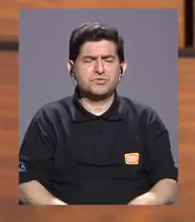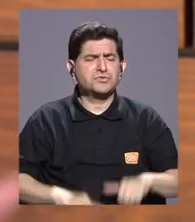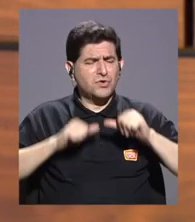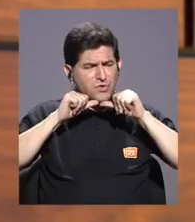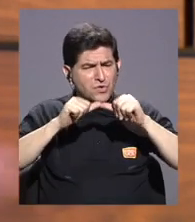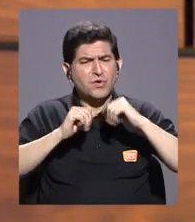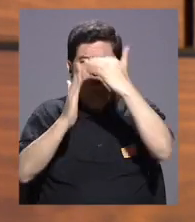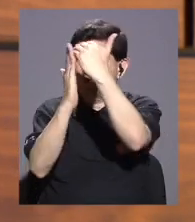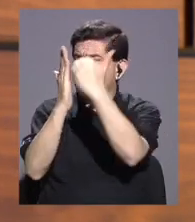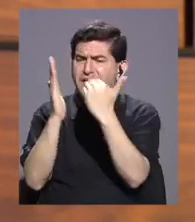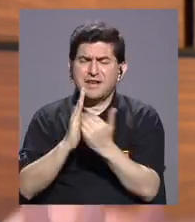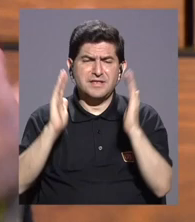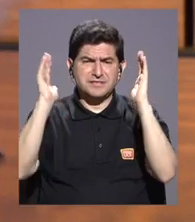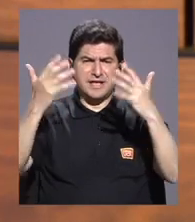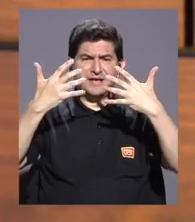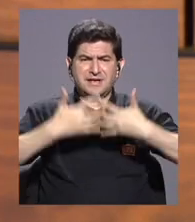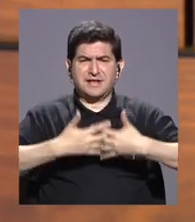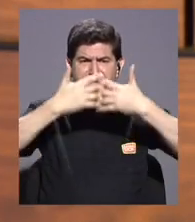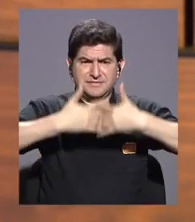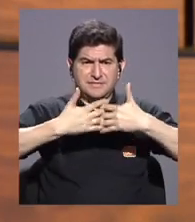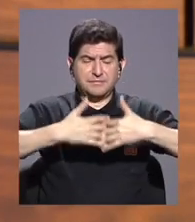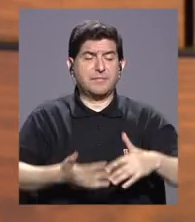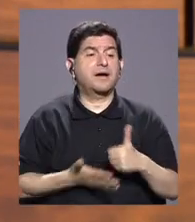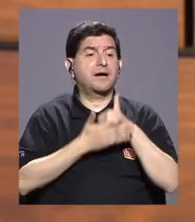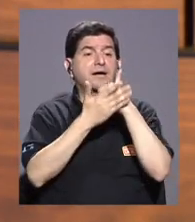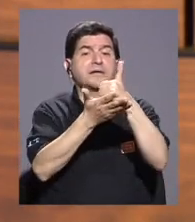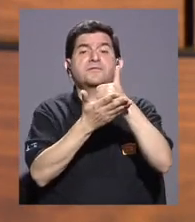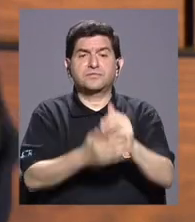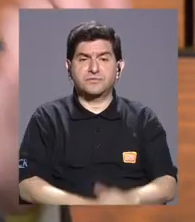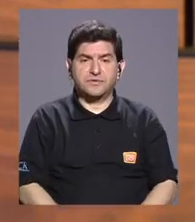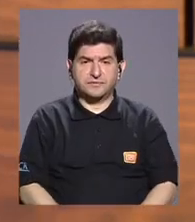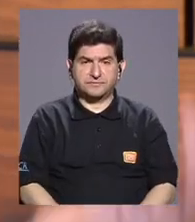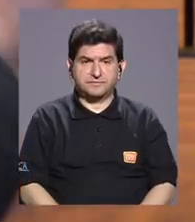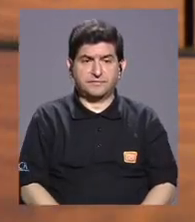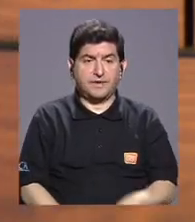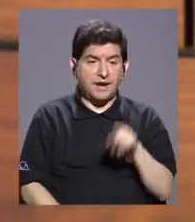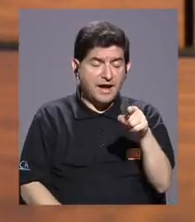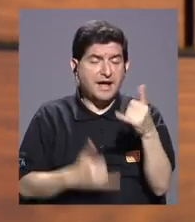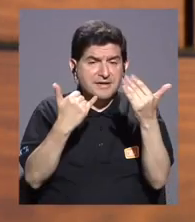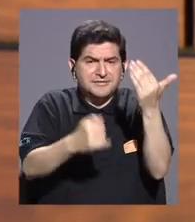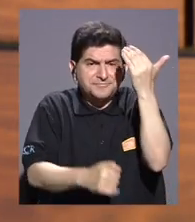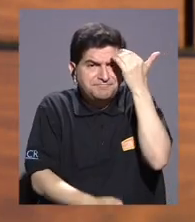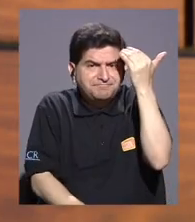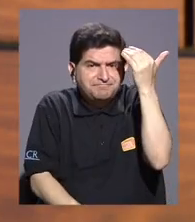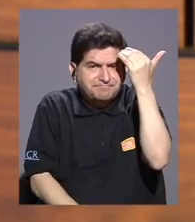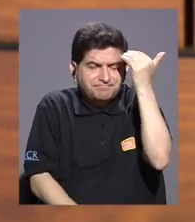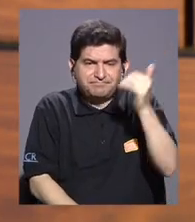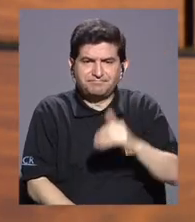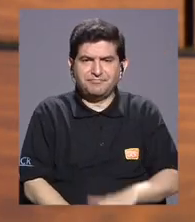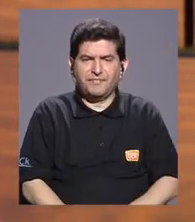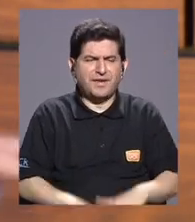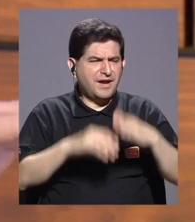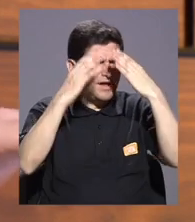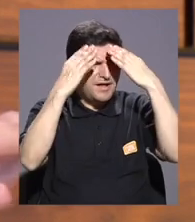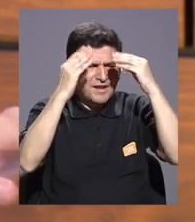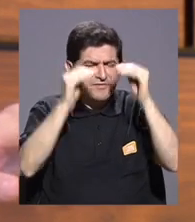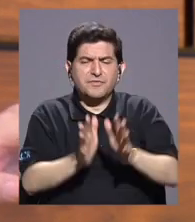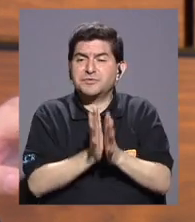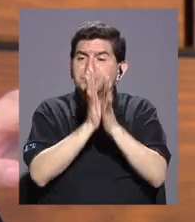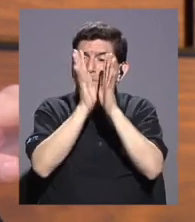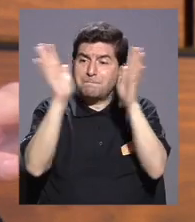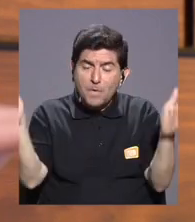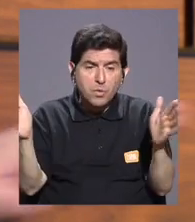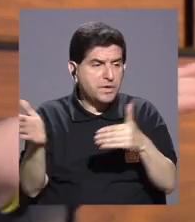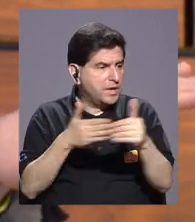forma permanente esa lista de grandes contribuyentes, ayudaría muchísimo porque sabiendo que esa información va a